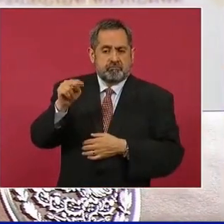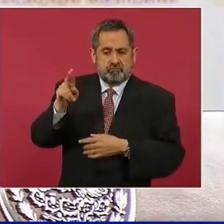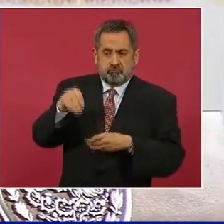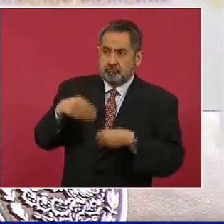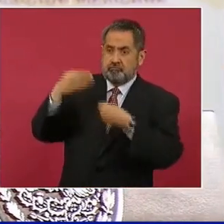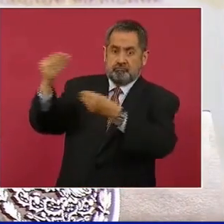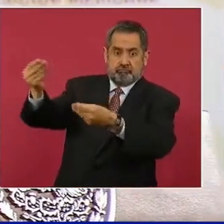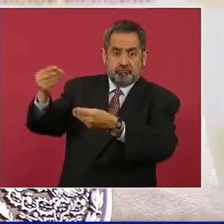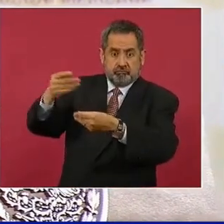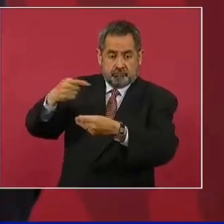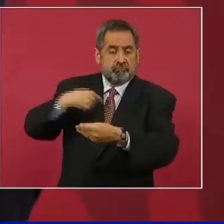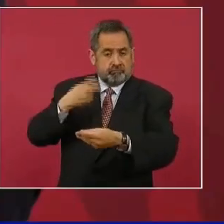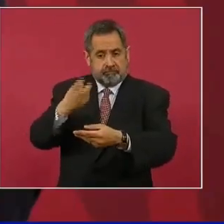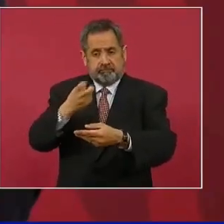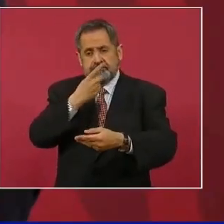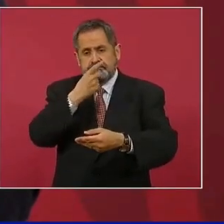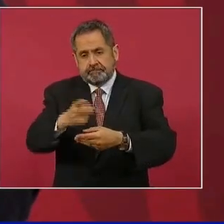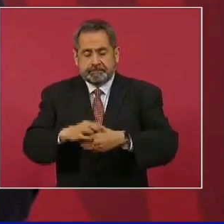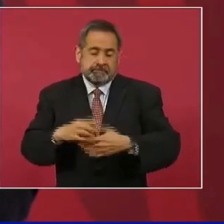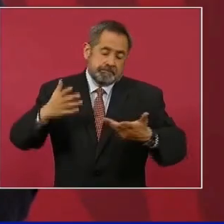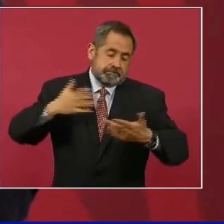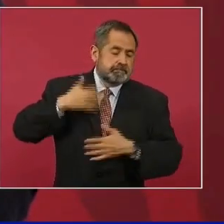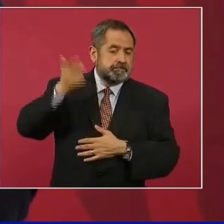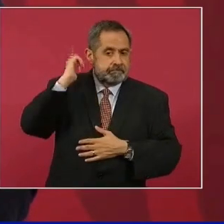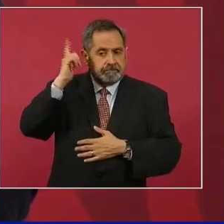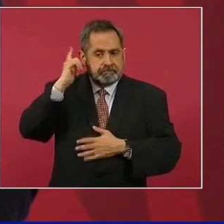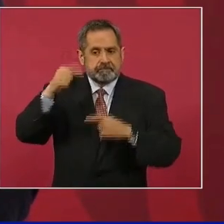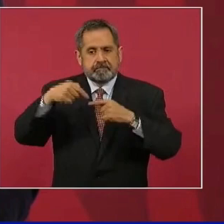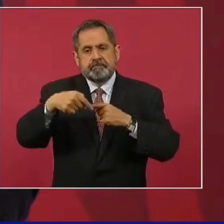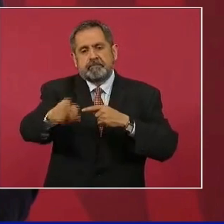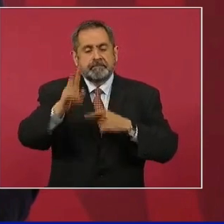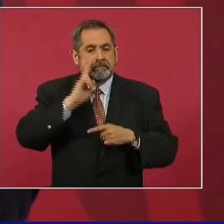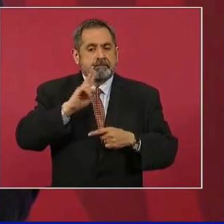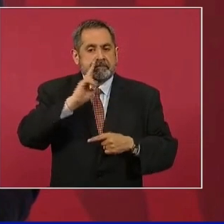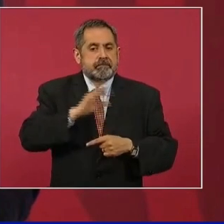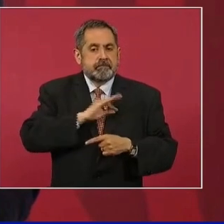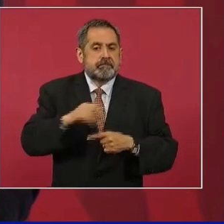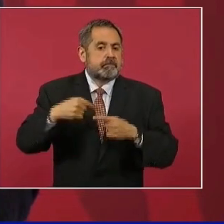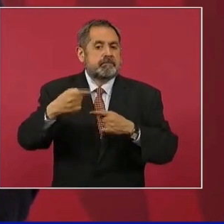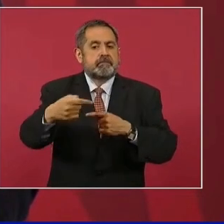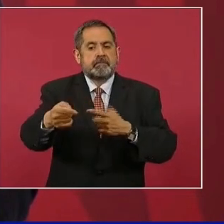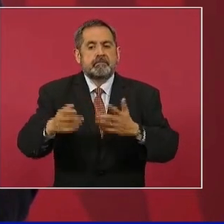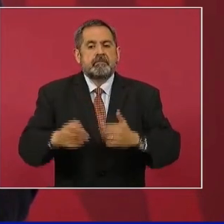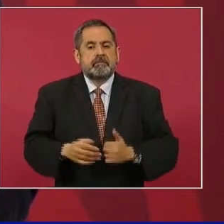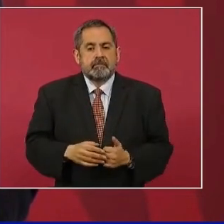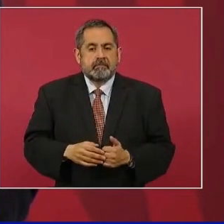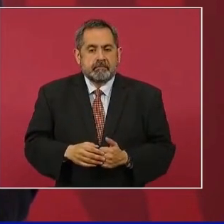eso y yo espero que